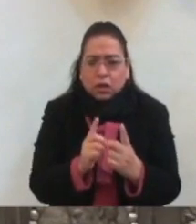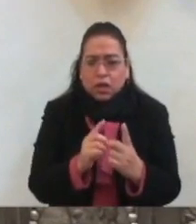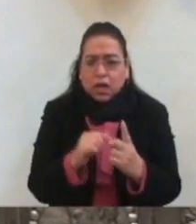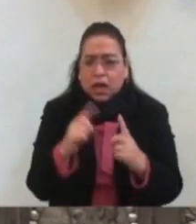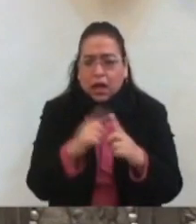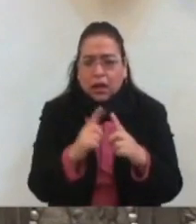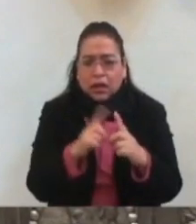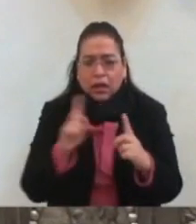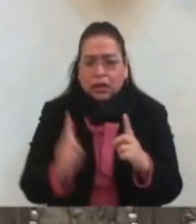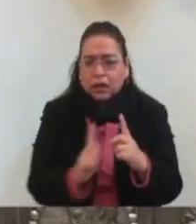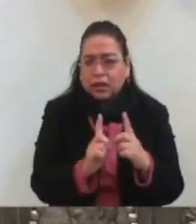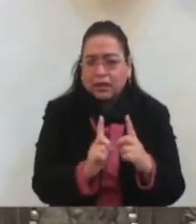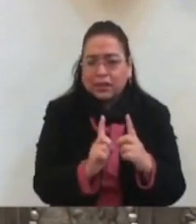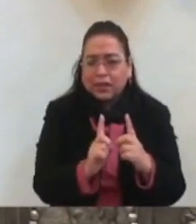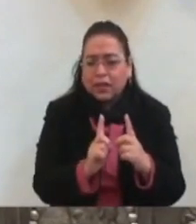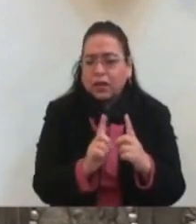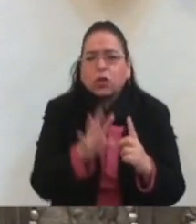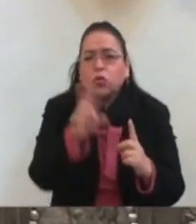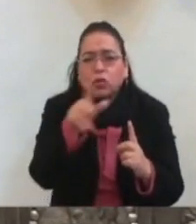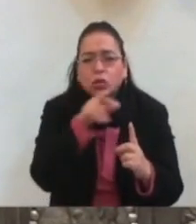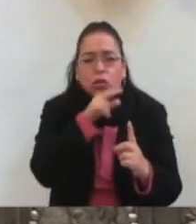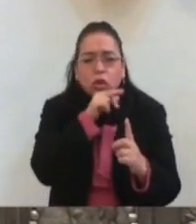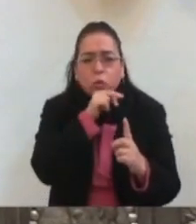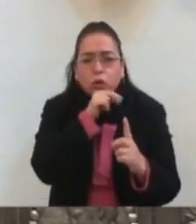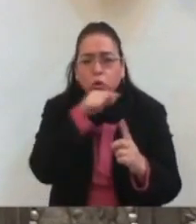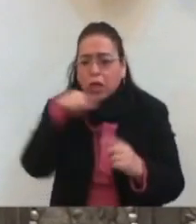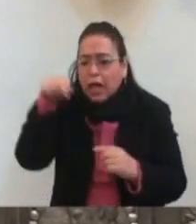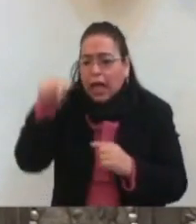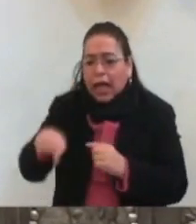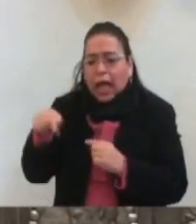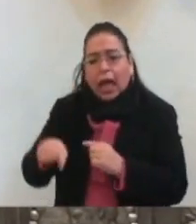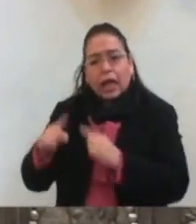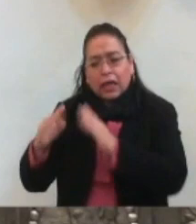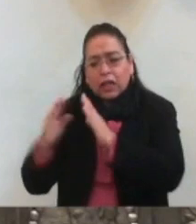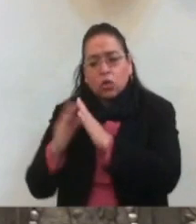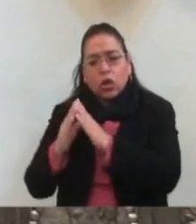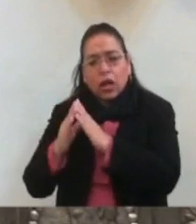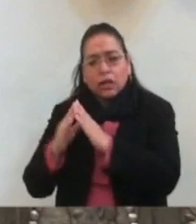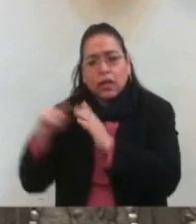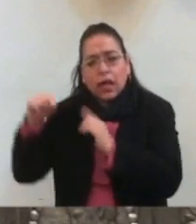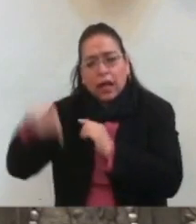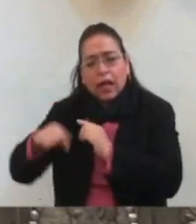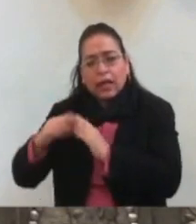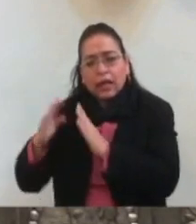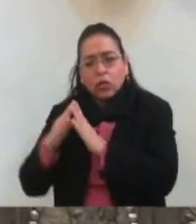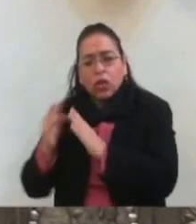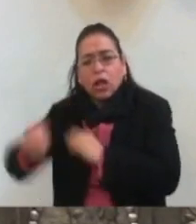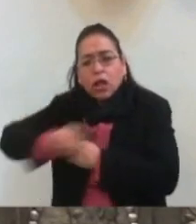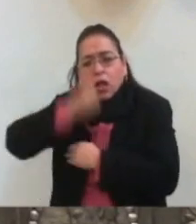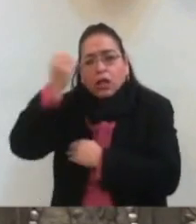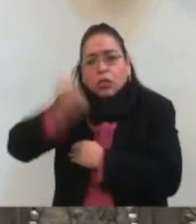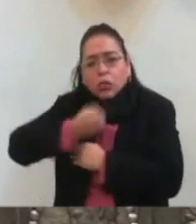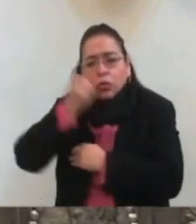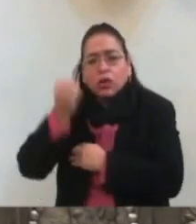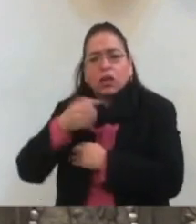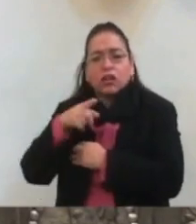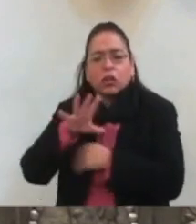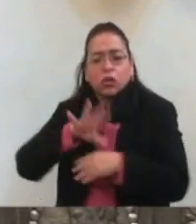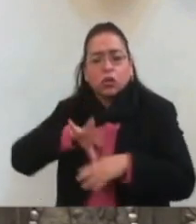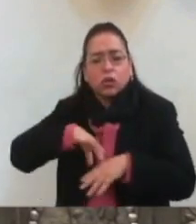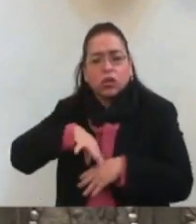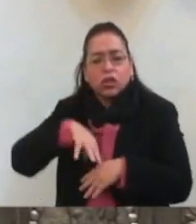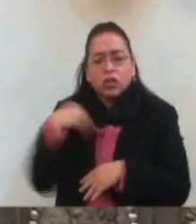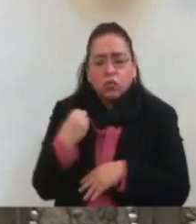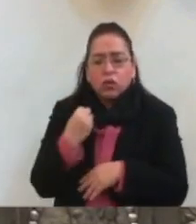iglesia doméstica ah y recen ofrézcanle adiós sus